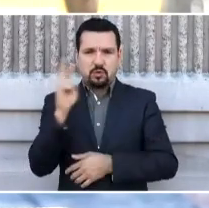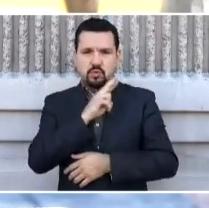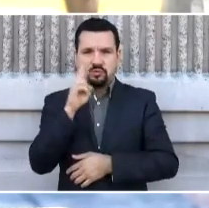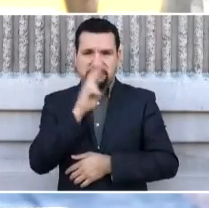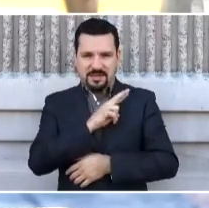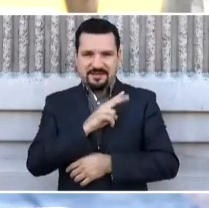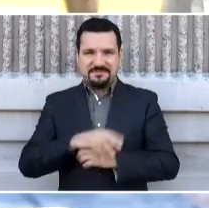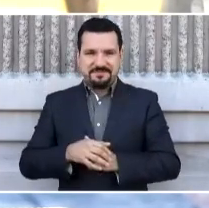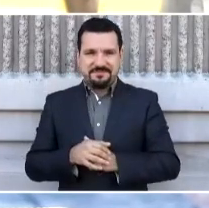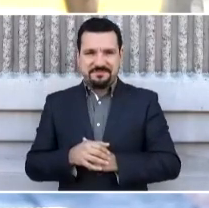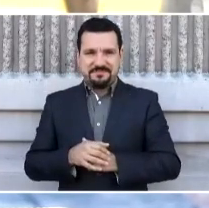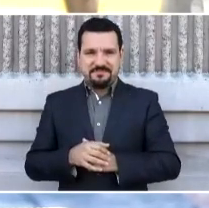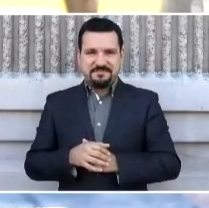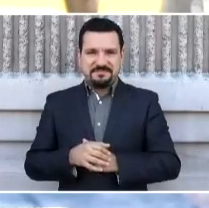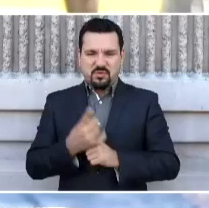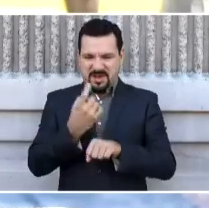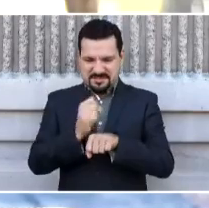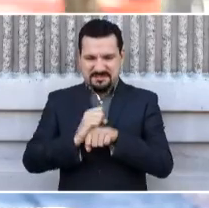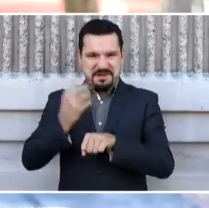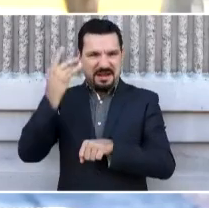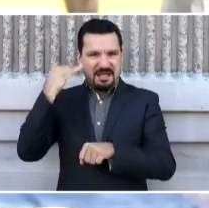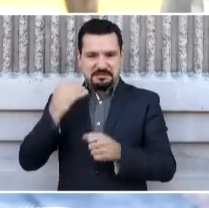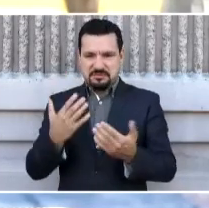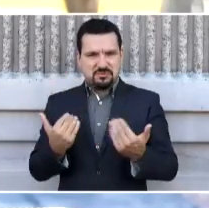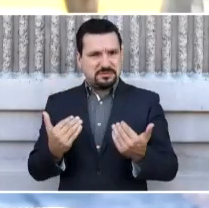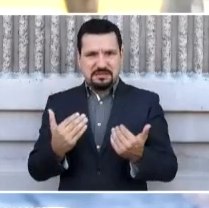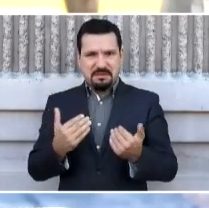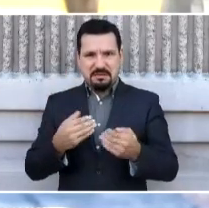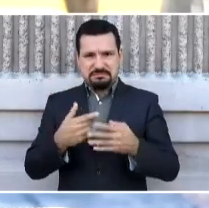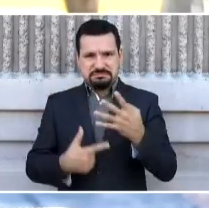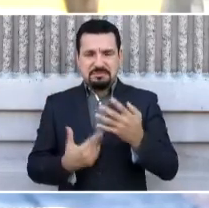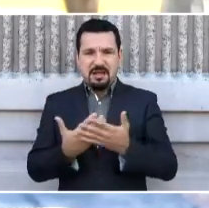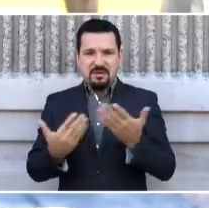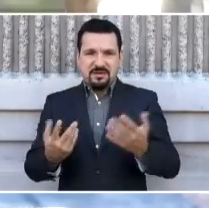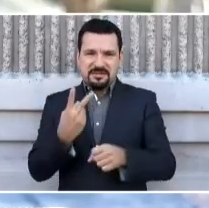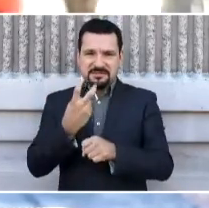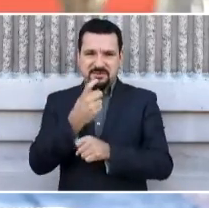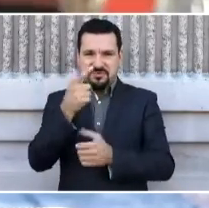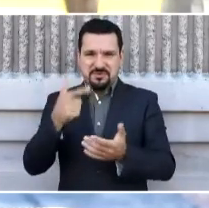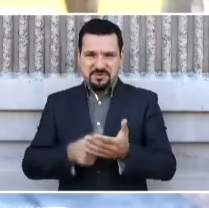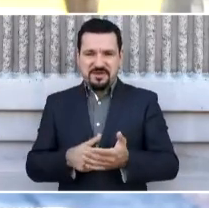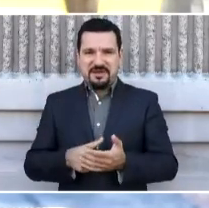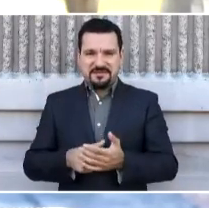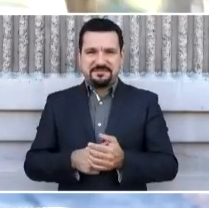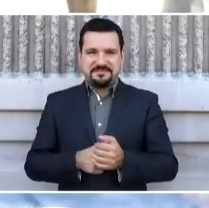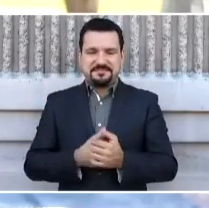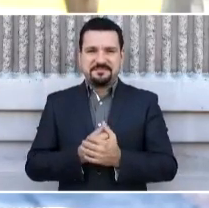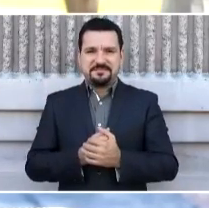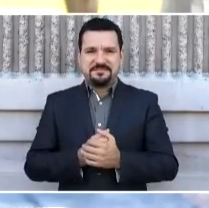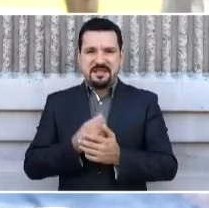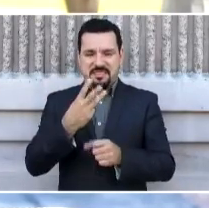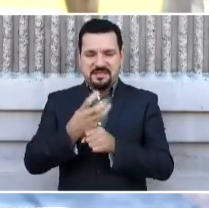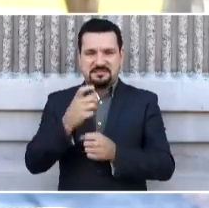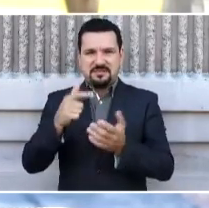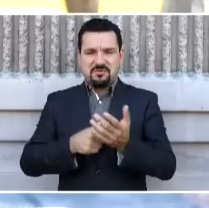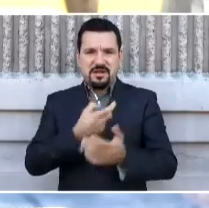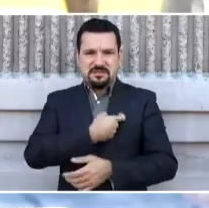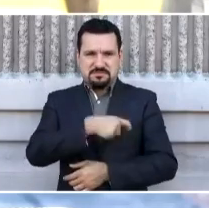que hace unas semanas no aparecía. Es el país que le sigue a Estados Unidos, luego están